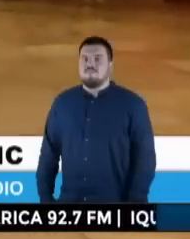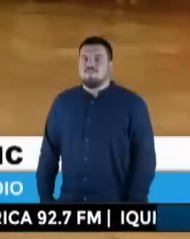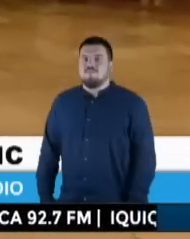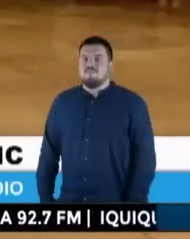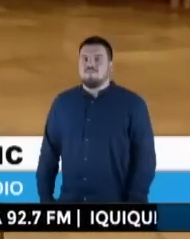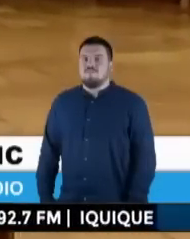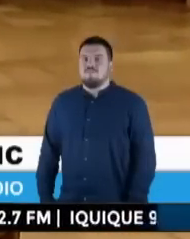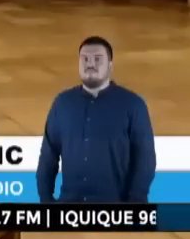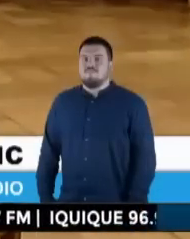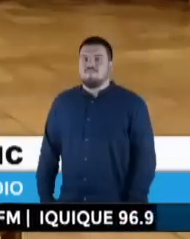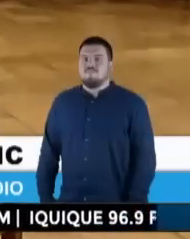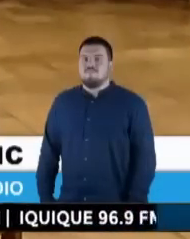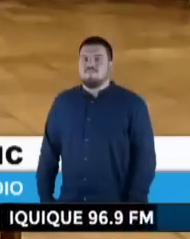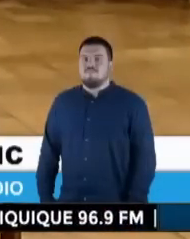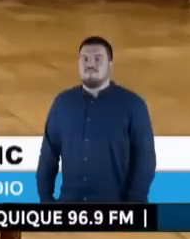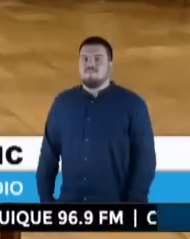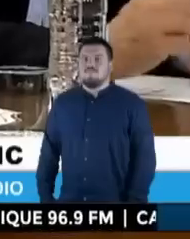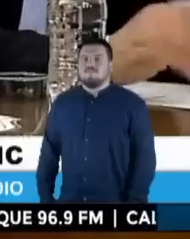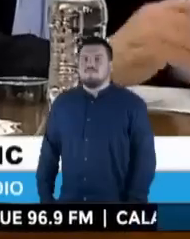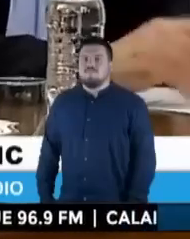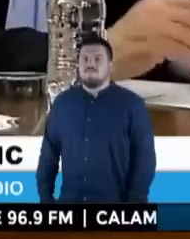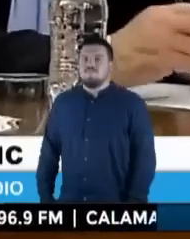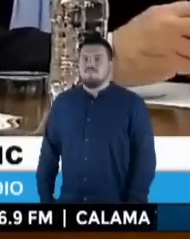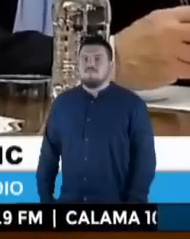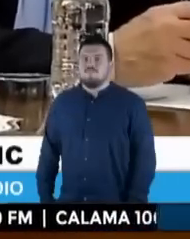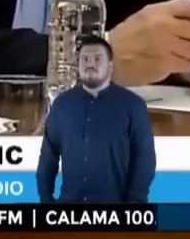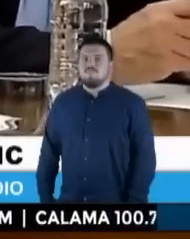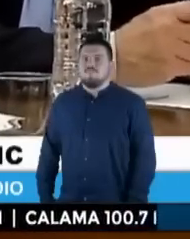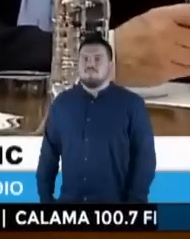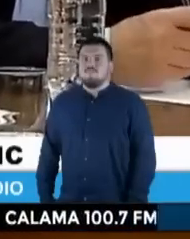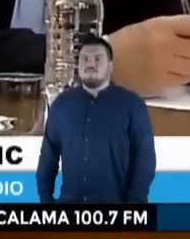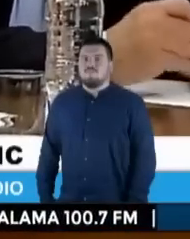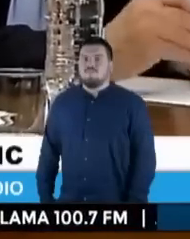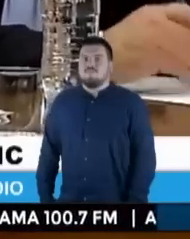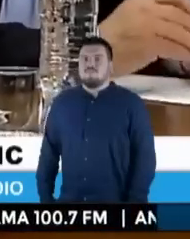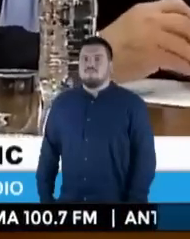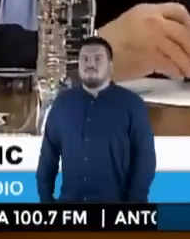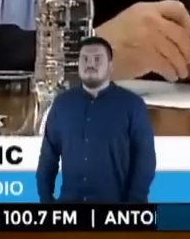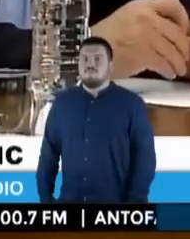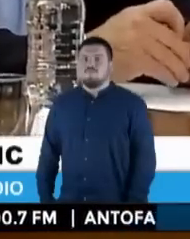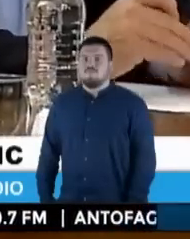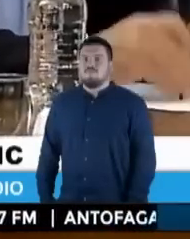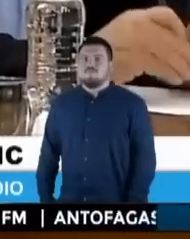tuvo en la labor de los incendios. Yo creo que es importante lo que ocurrió